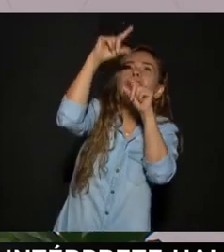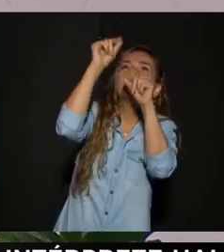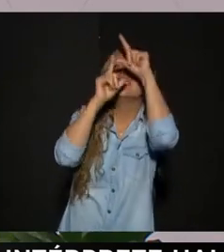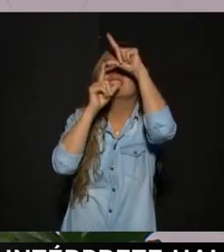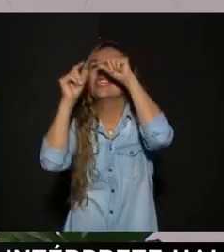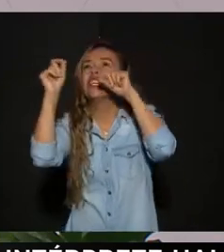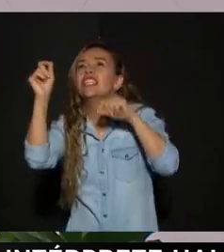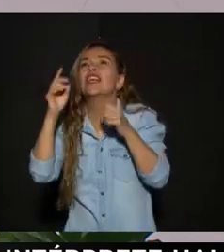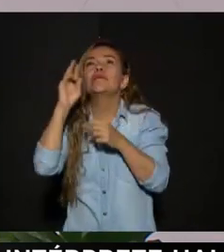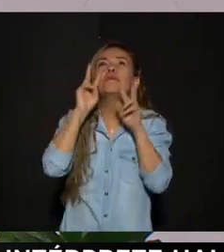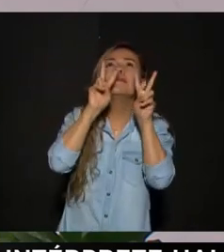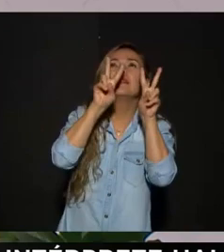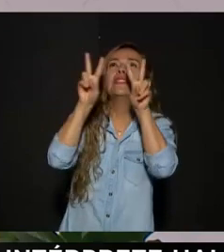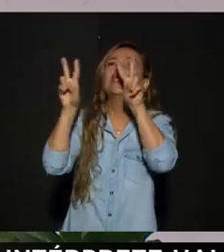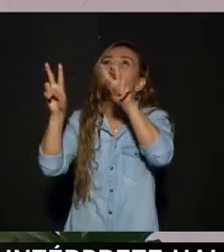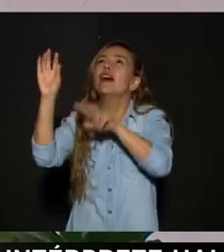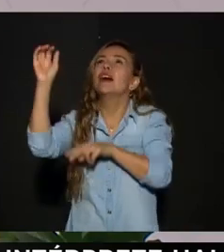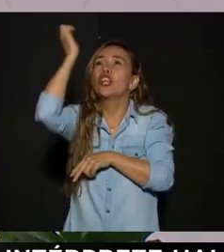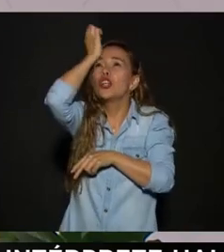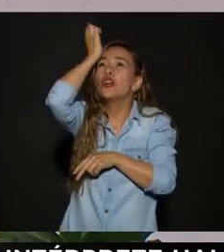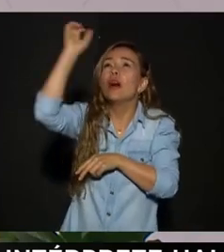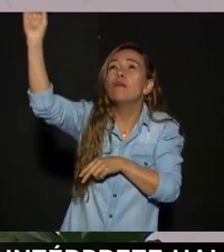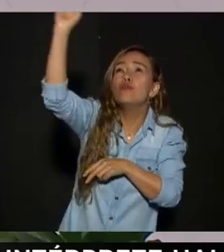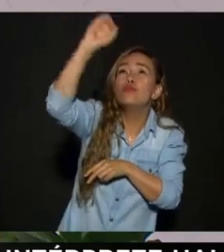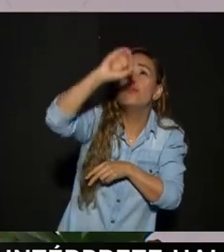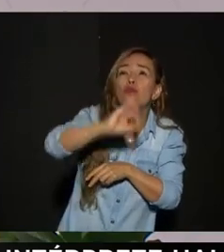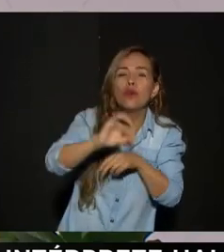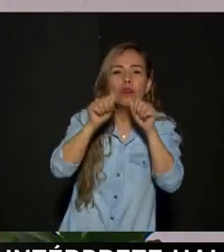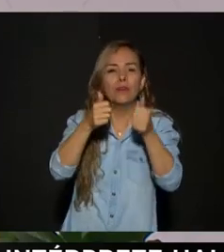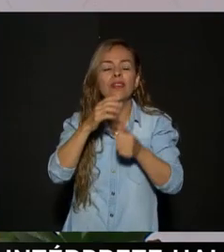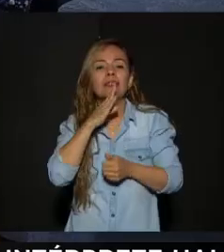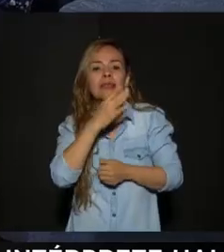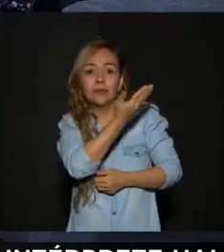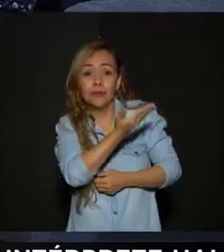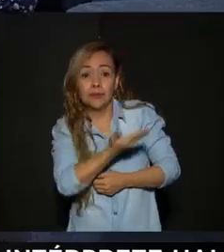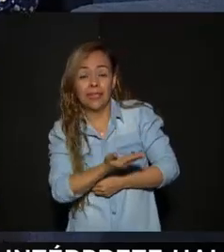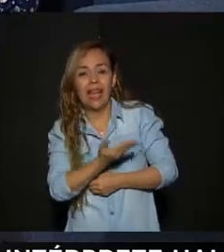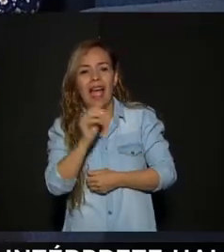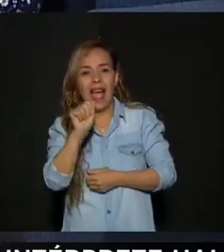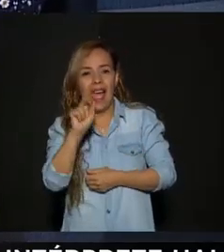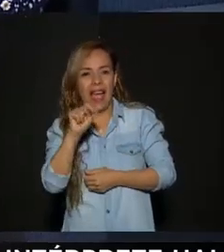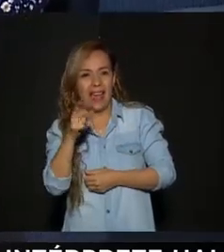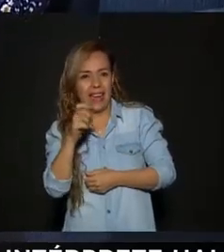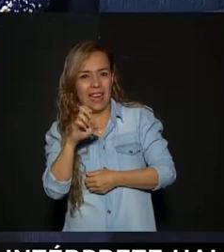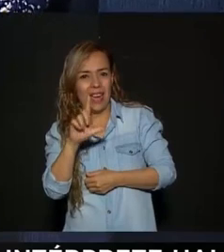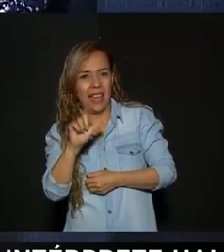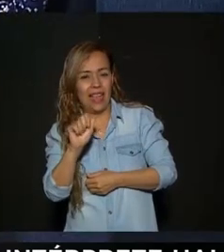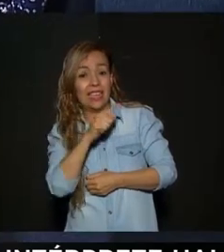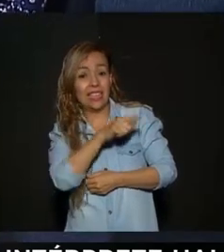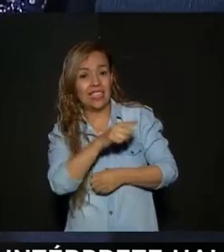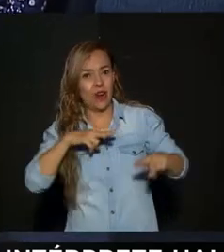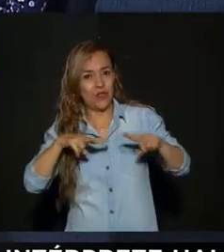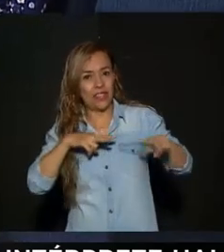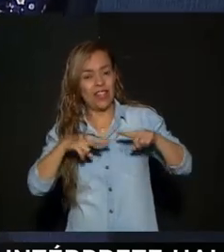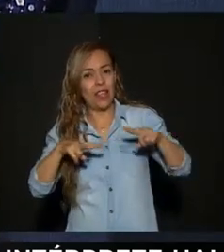asteroides. Entonces, hoy va a estar con nosotros Ángela Patricia Pérez Henao, ella es la coordinadora de astronomía del